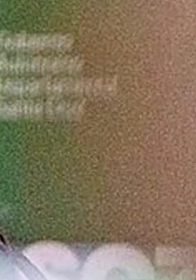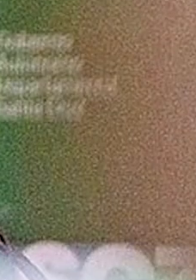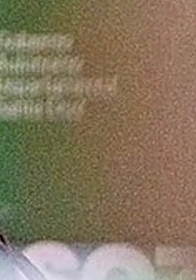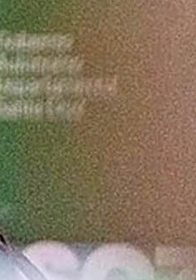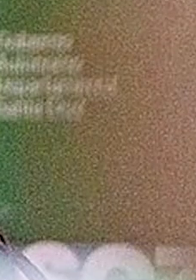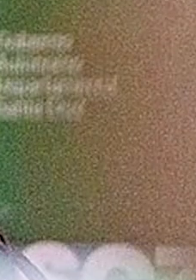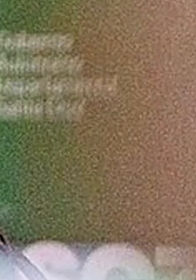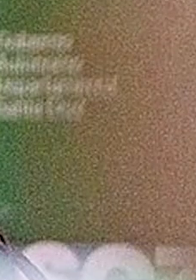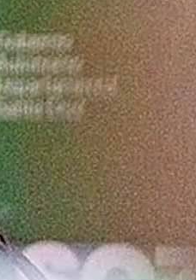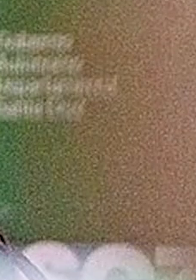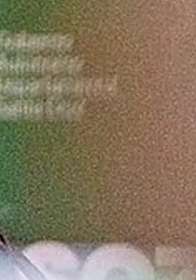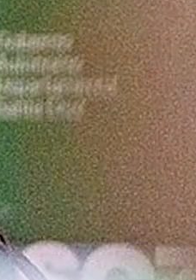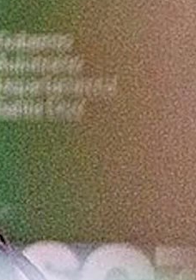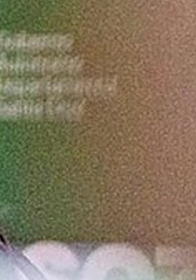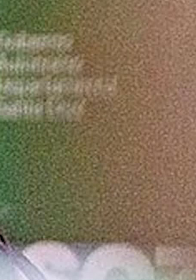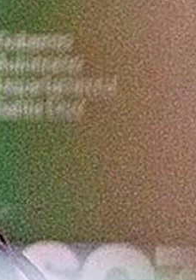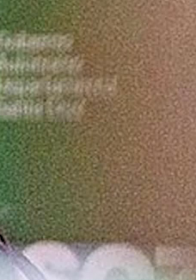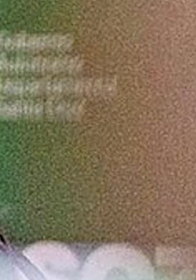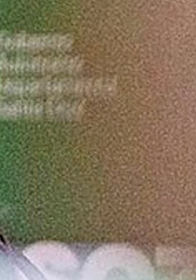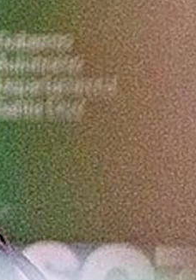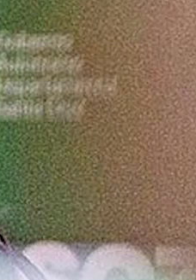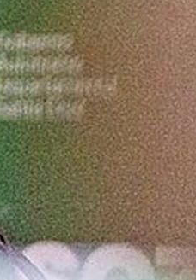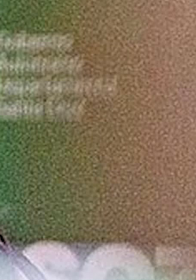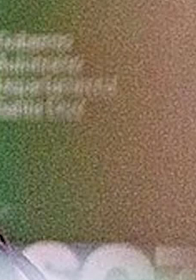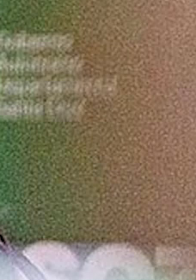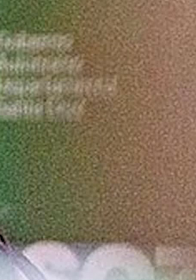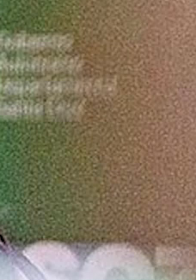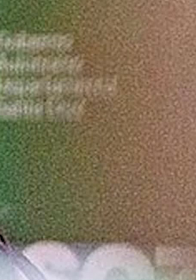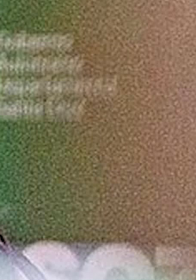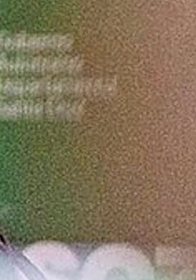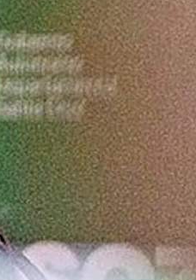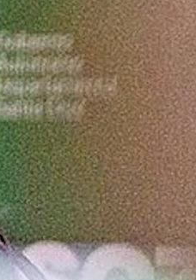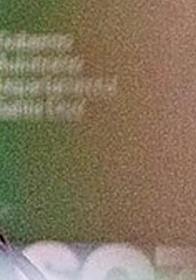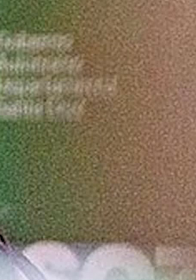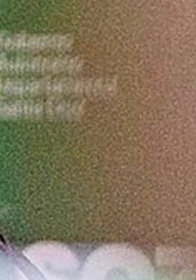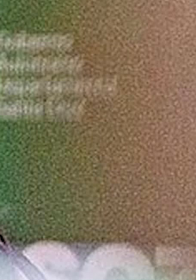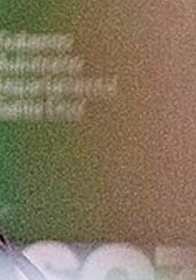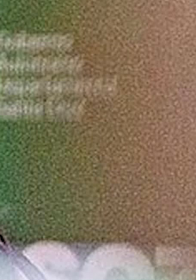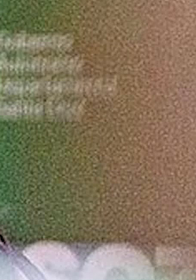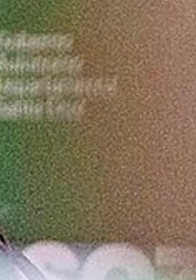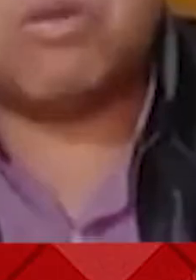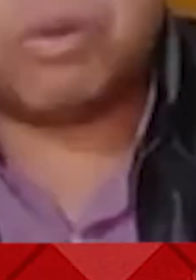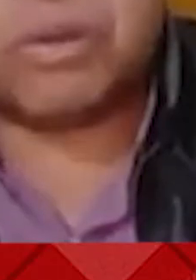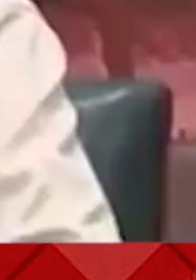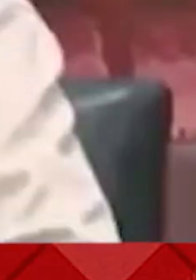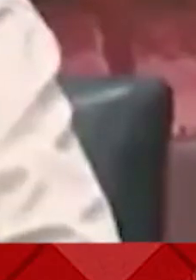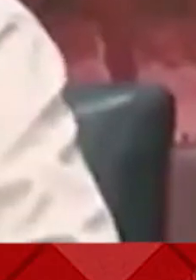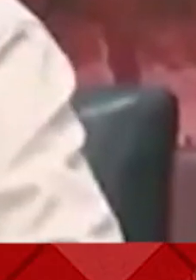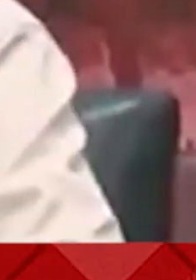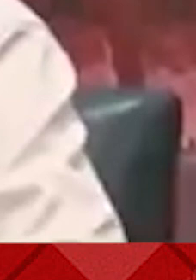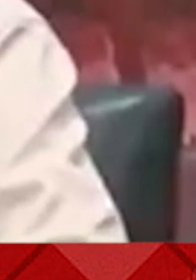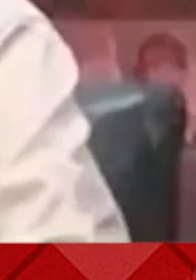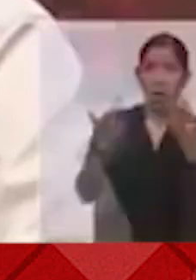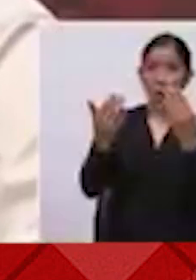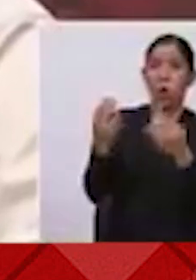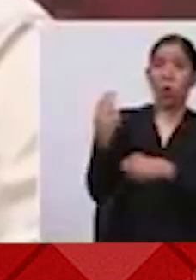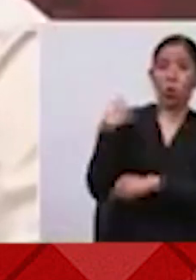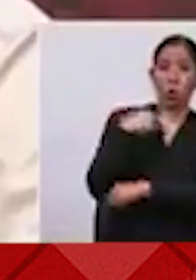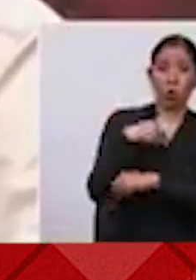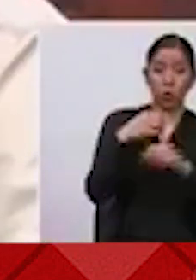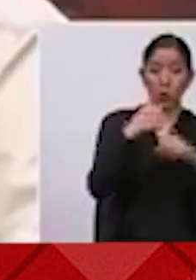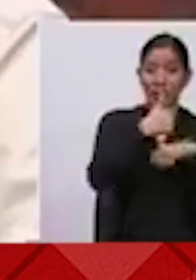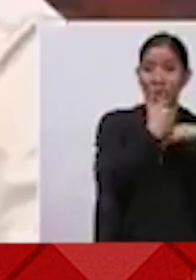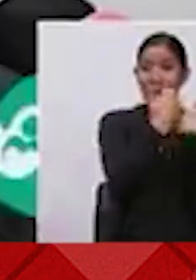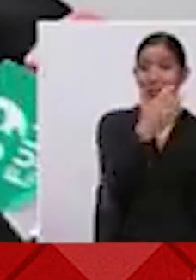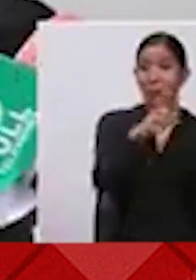y legislativos. Y cuando hablamos de la finalidad de investigación, imagínense, es una primera oportunidad en la cual se está convocando. En